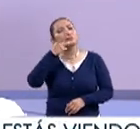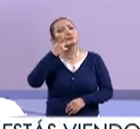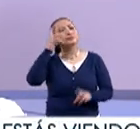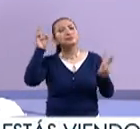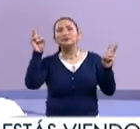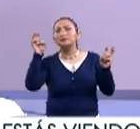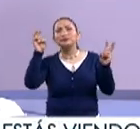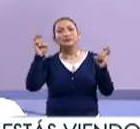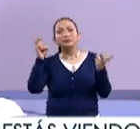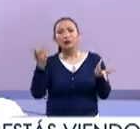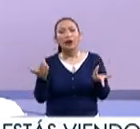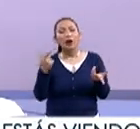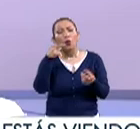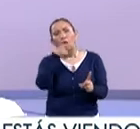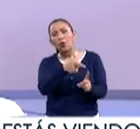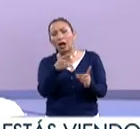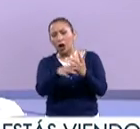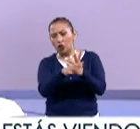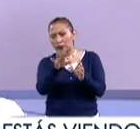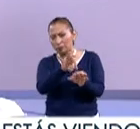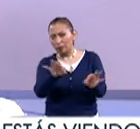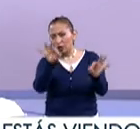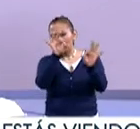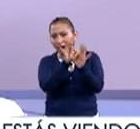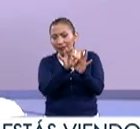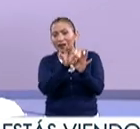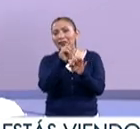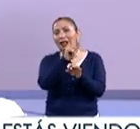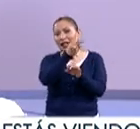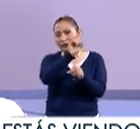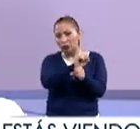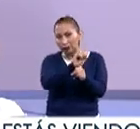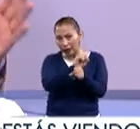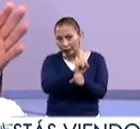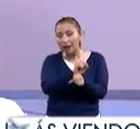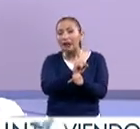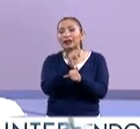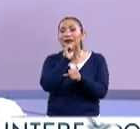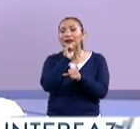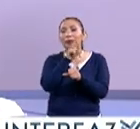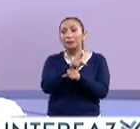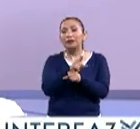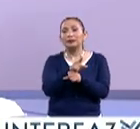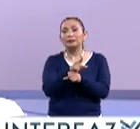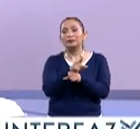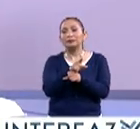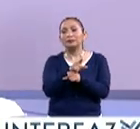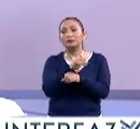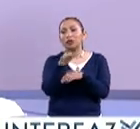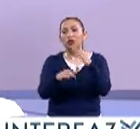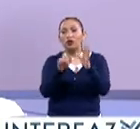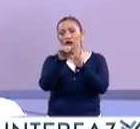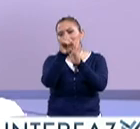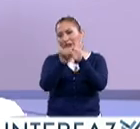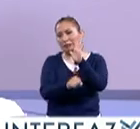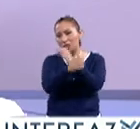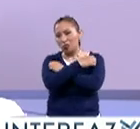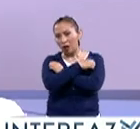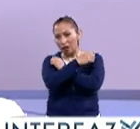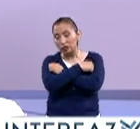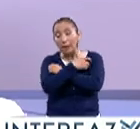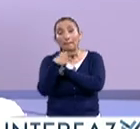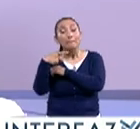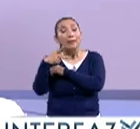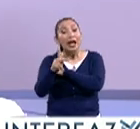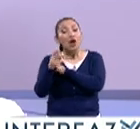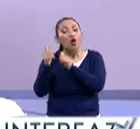platicaremos de una de las esencias, no solo de las telesecundarias, sino de todo el sistema educativo,